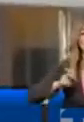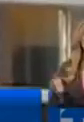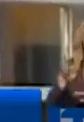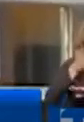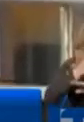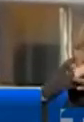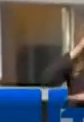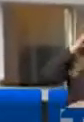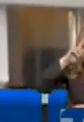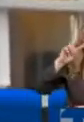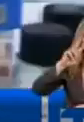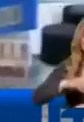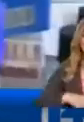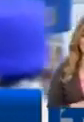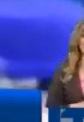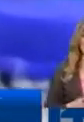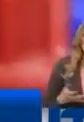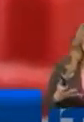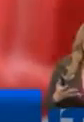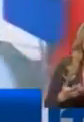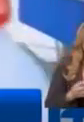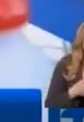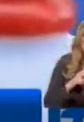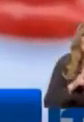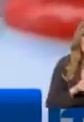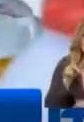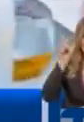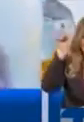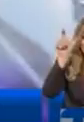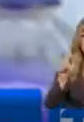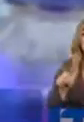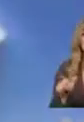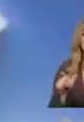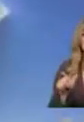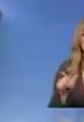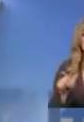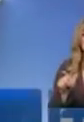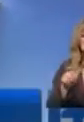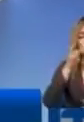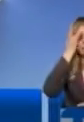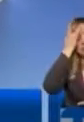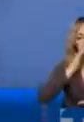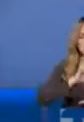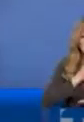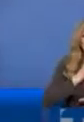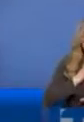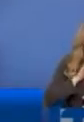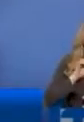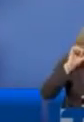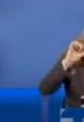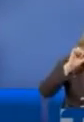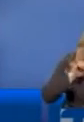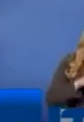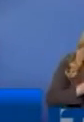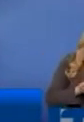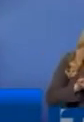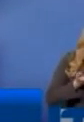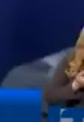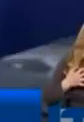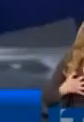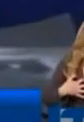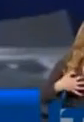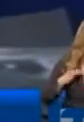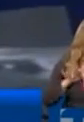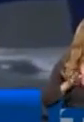investigación previa hecha en México. Y eso significa que si una persona que tiene poca carga viral de COVID-19 en